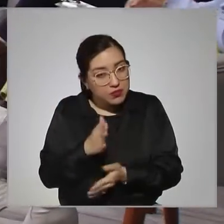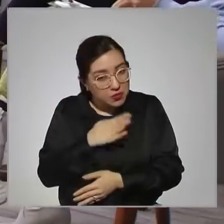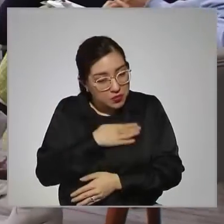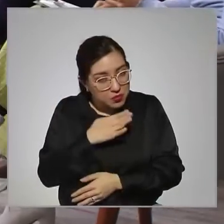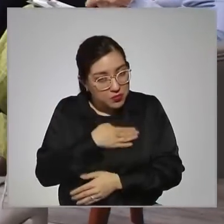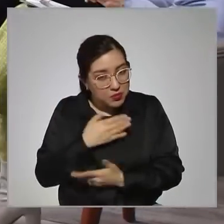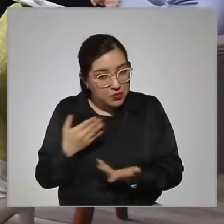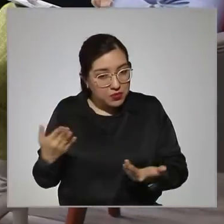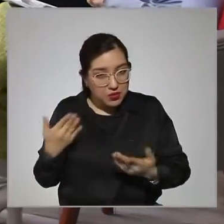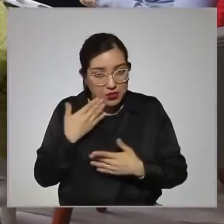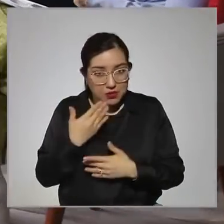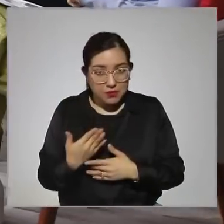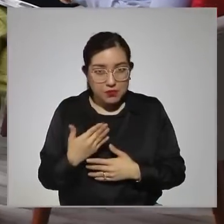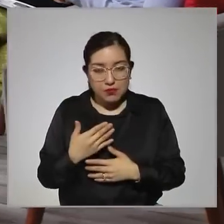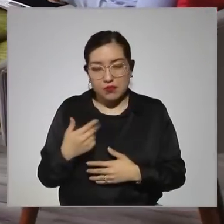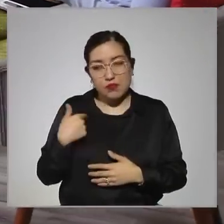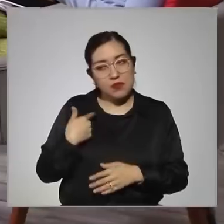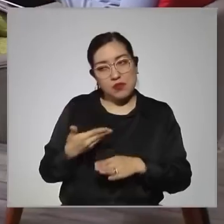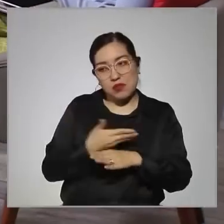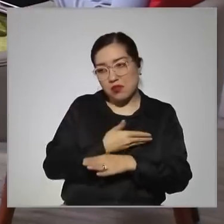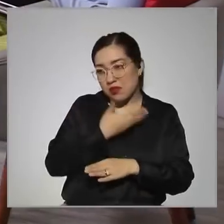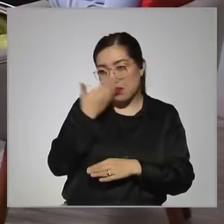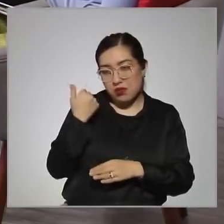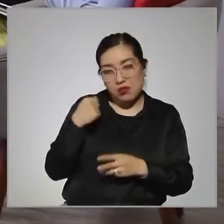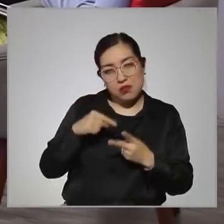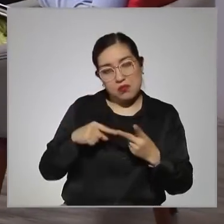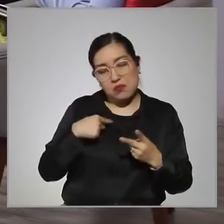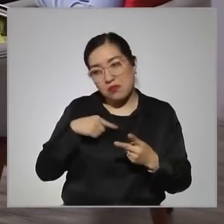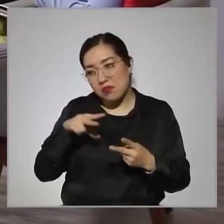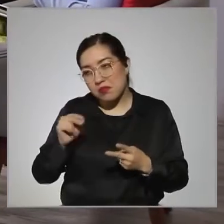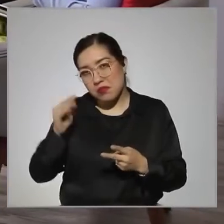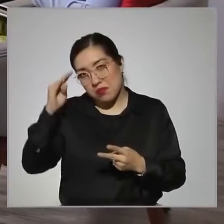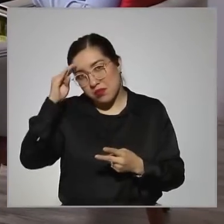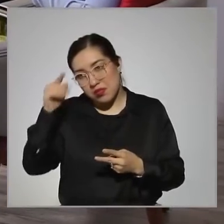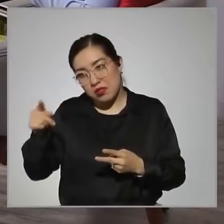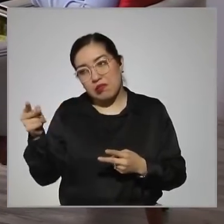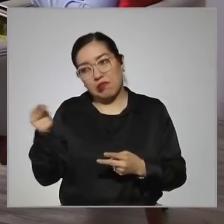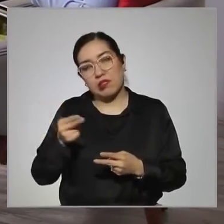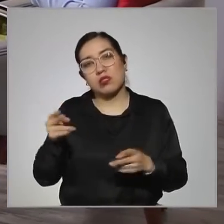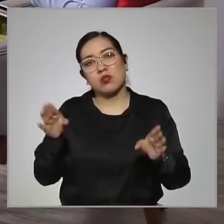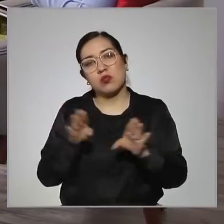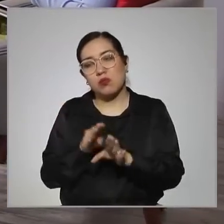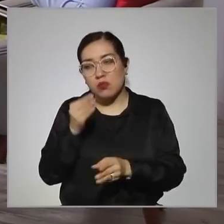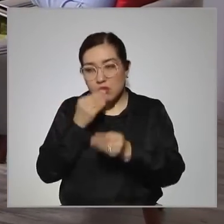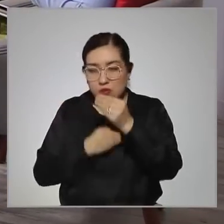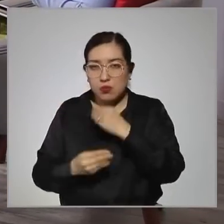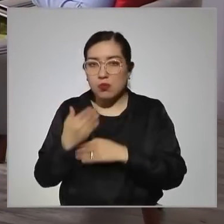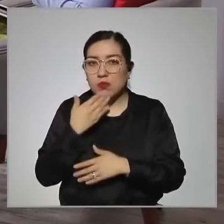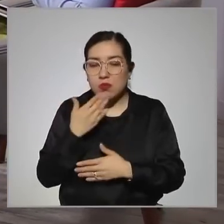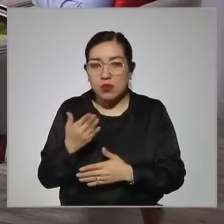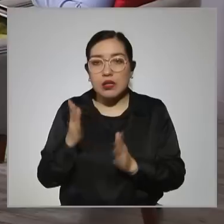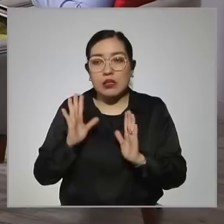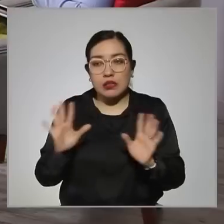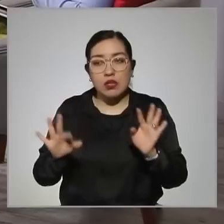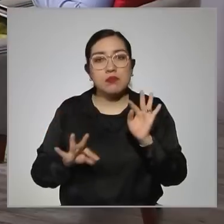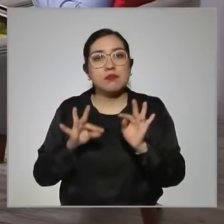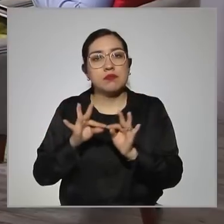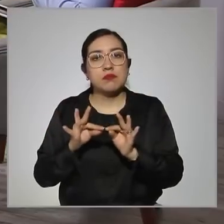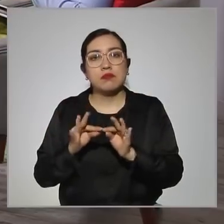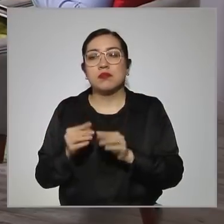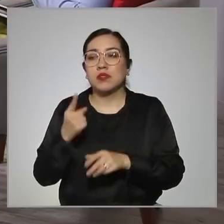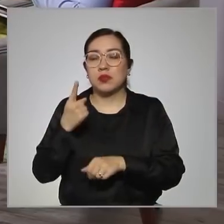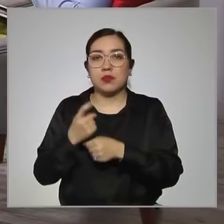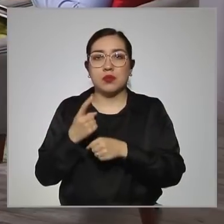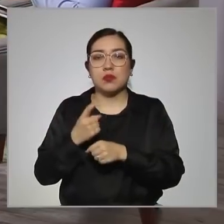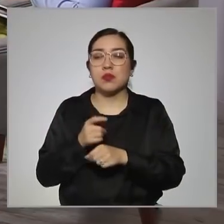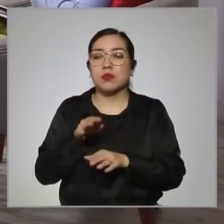no? Realmente no lo sabía y nunca había pensado en que necesitaba una guía para aprender a comer, pero ya lo hice y di el primer paso, ¿no? Es como